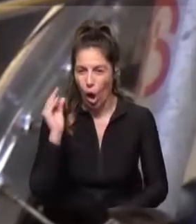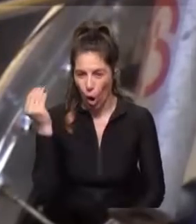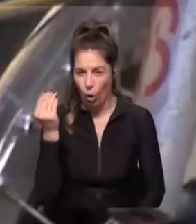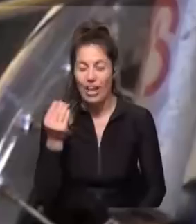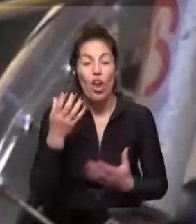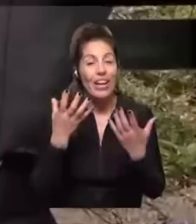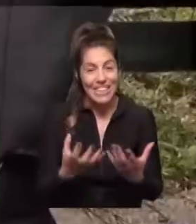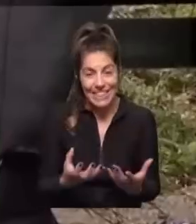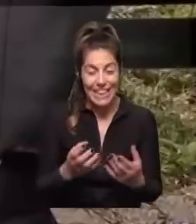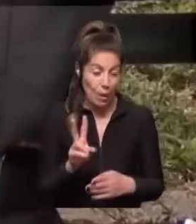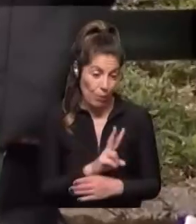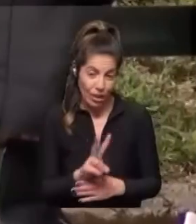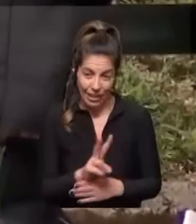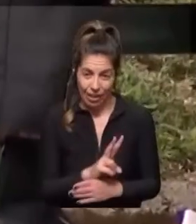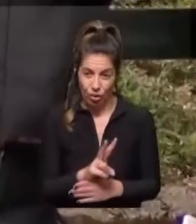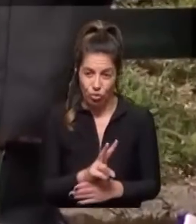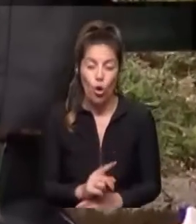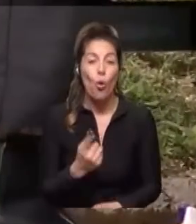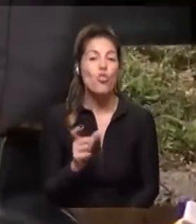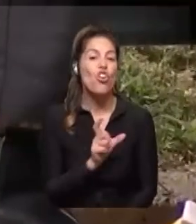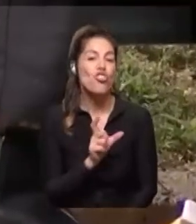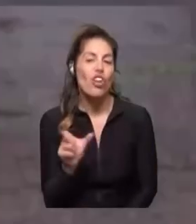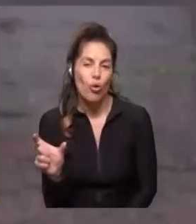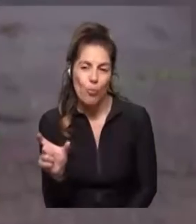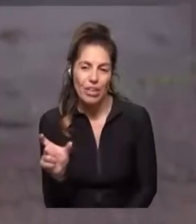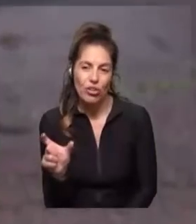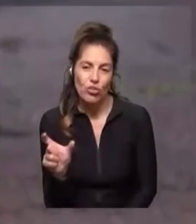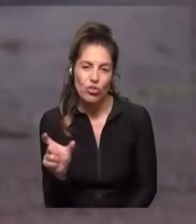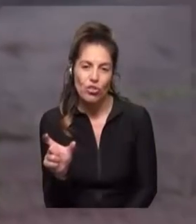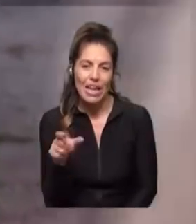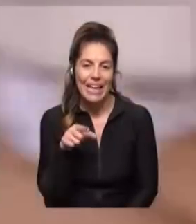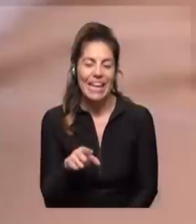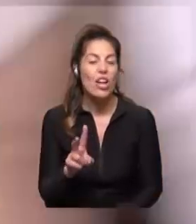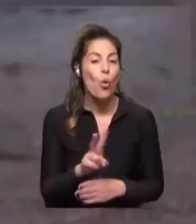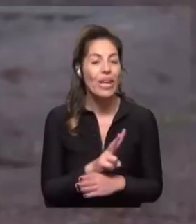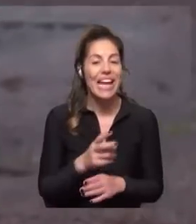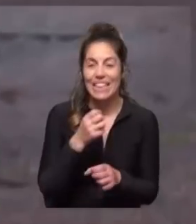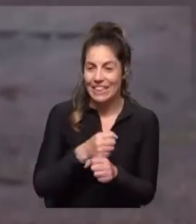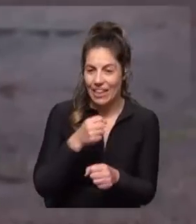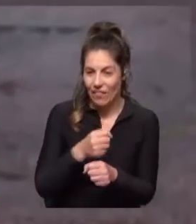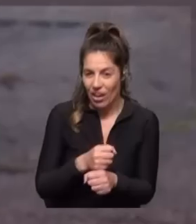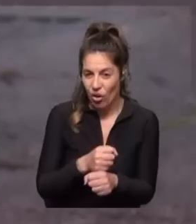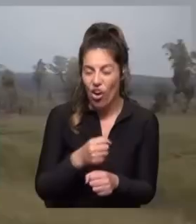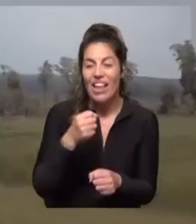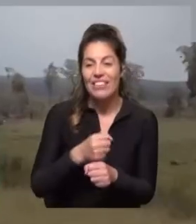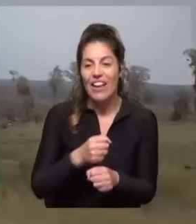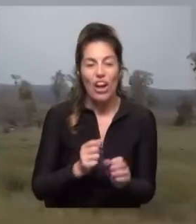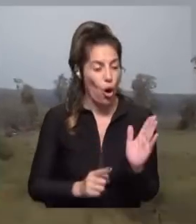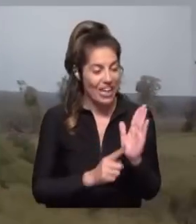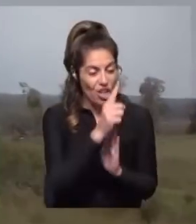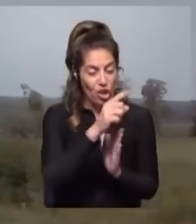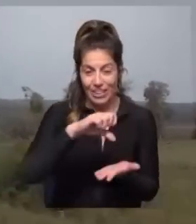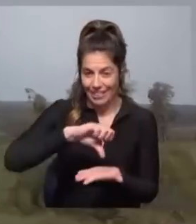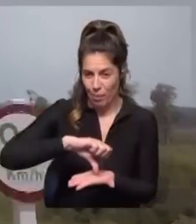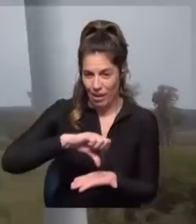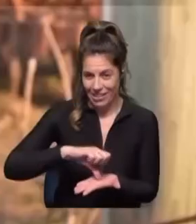lo que se está tratando justamente de protegerlos uno de los argumentos es que se trata de cuidar el trabajo y el trabajo en el norte del país